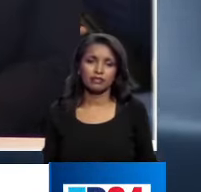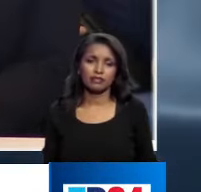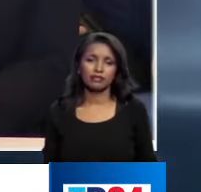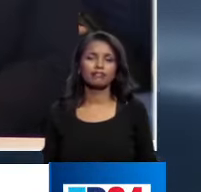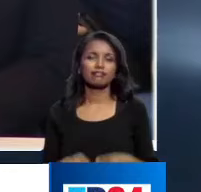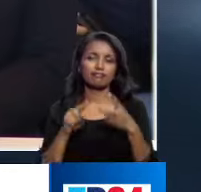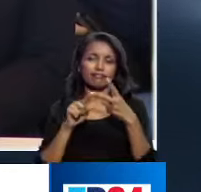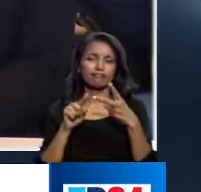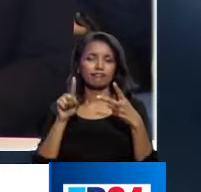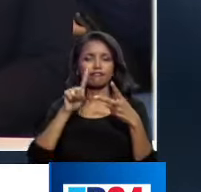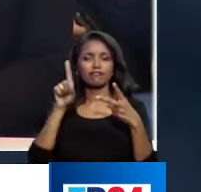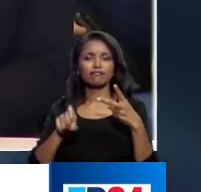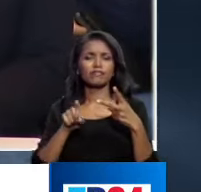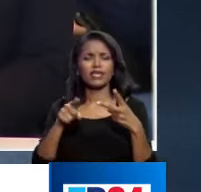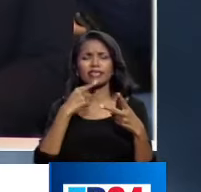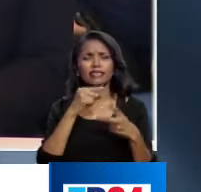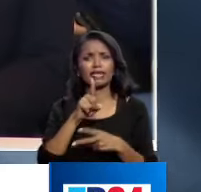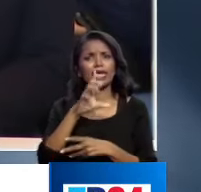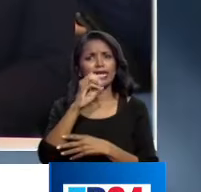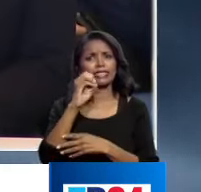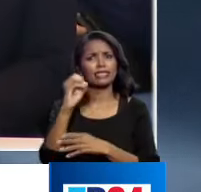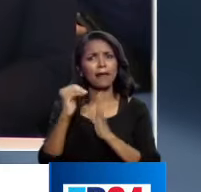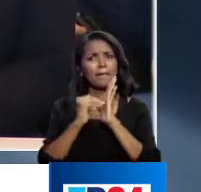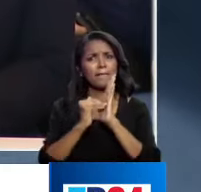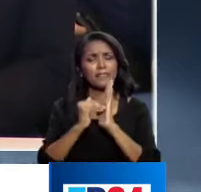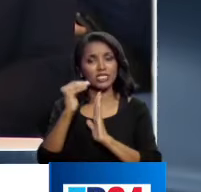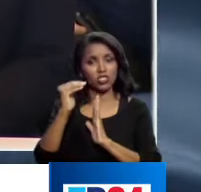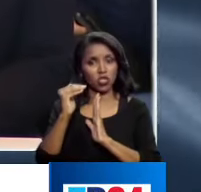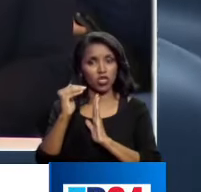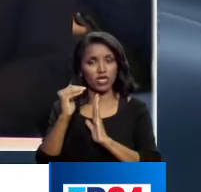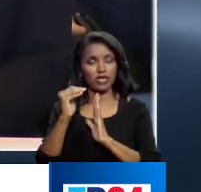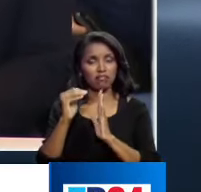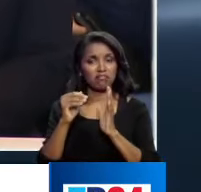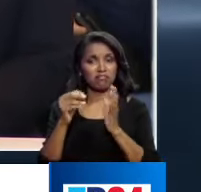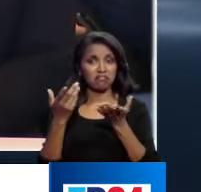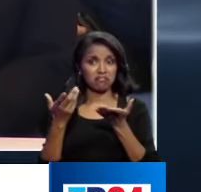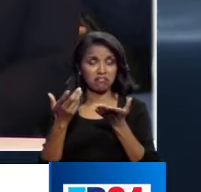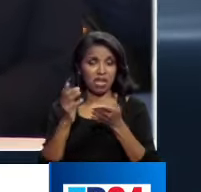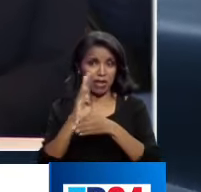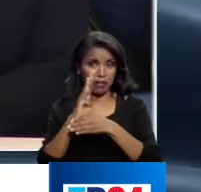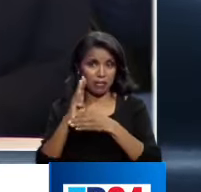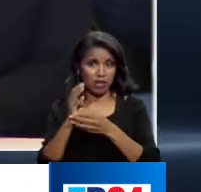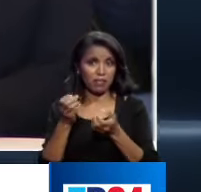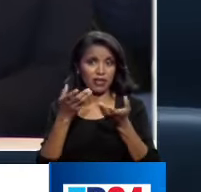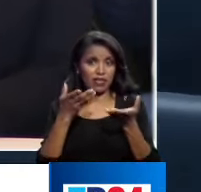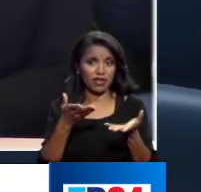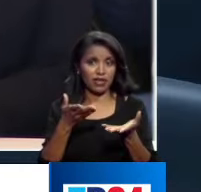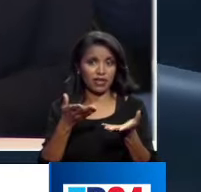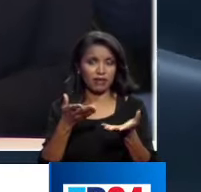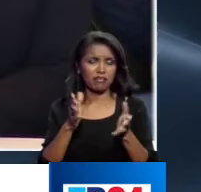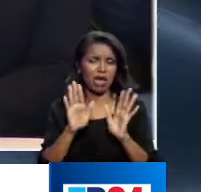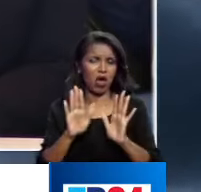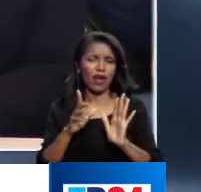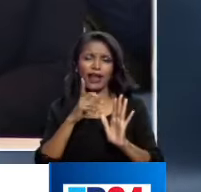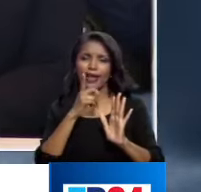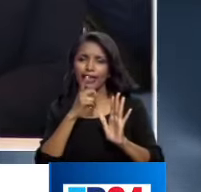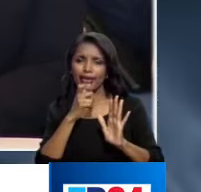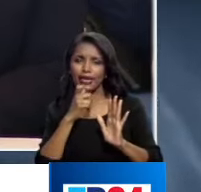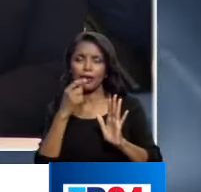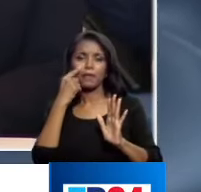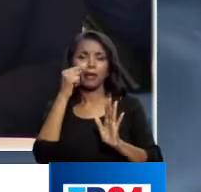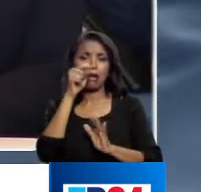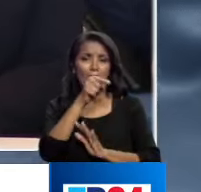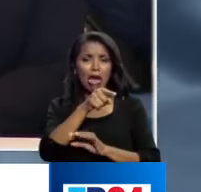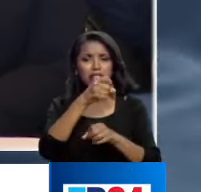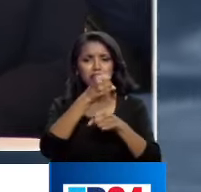Candidato, mencionó 100 millones con interés preferencial en la caja de ahorros. ¿Quién dará seguimiento a la ejecución